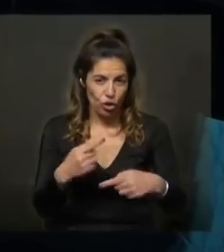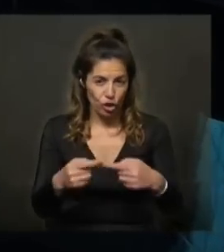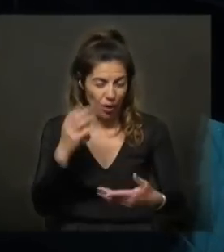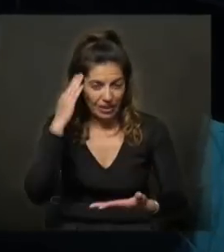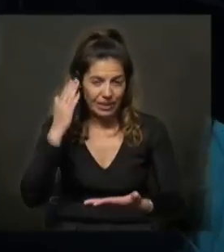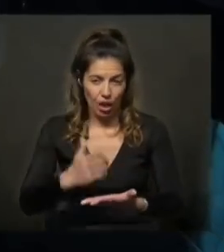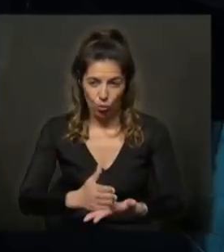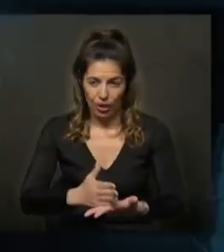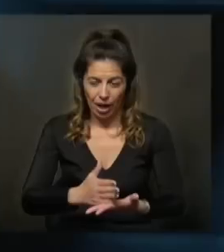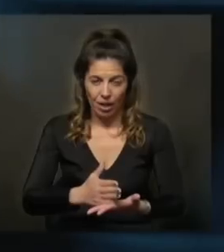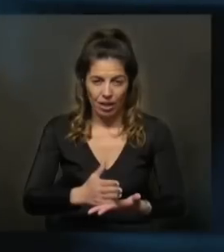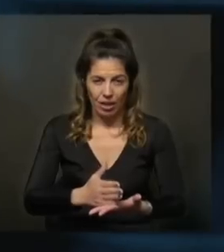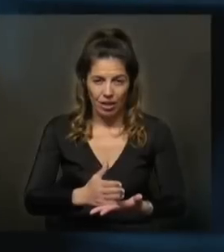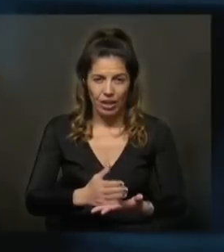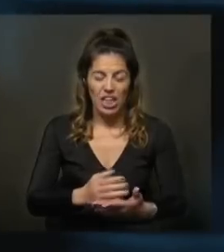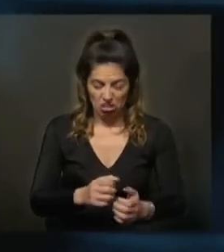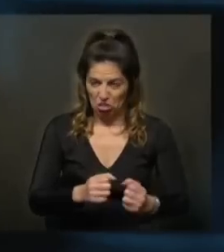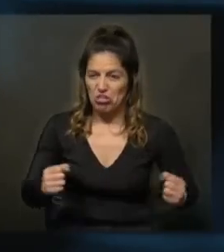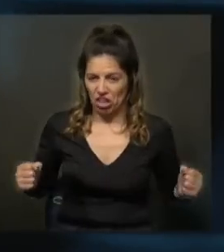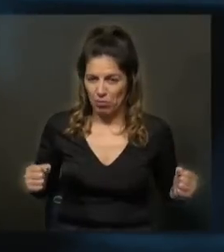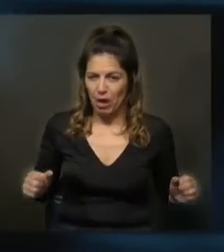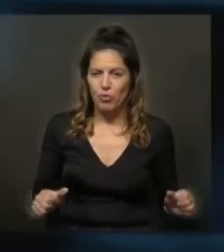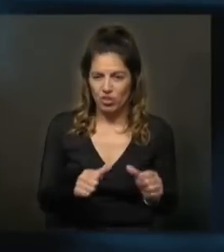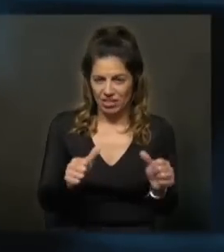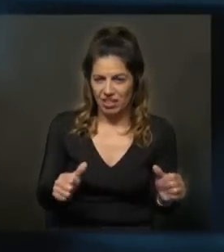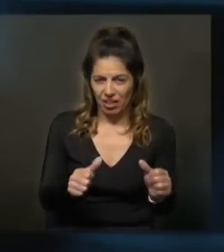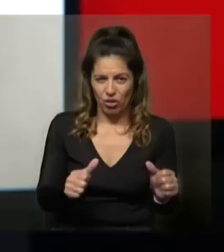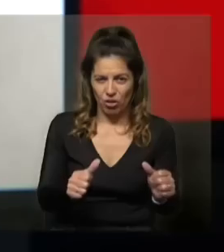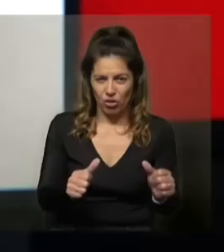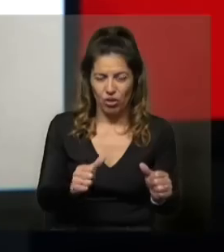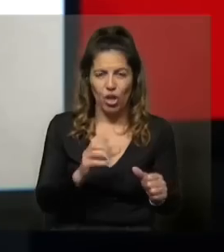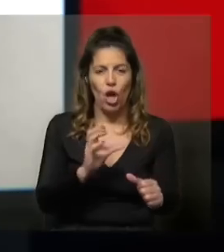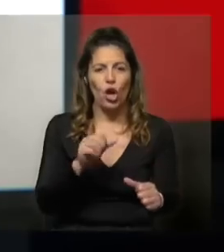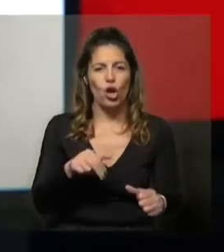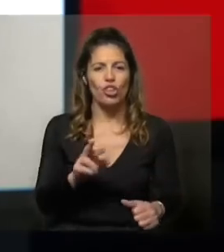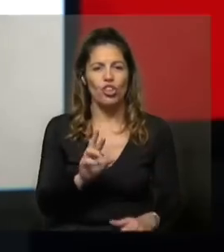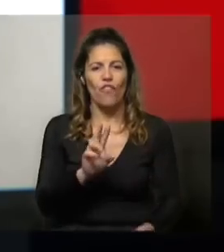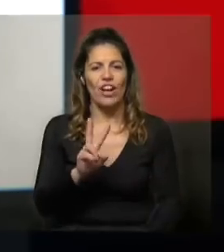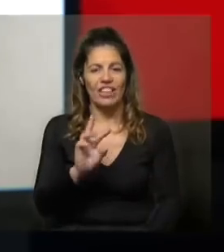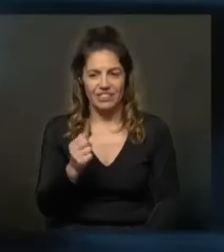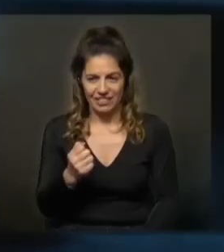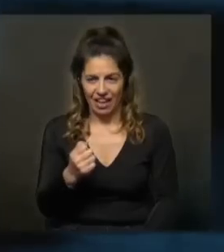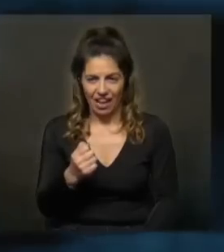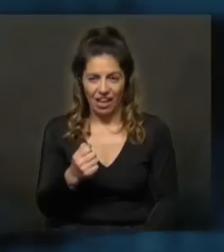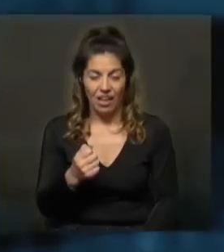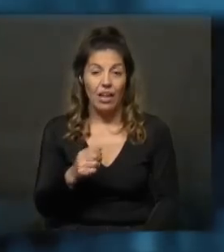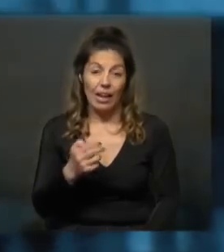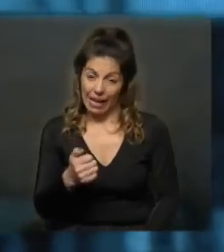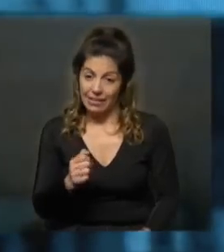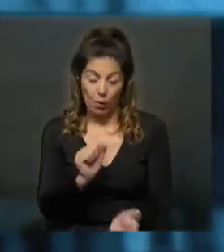dictadura y nos animabamos a hacerlo controversia Así que ahí va preso también